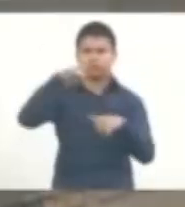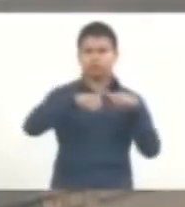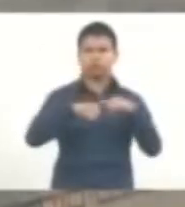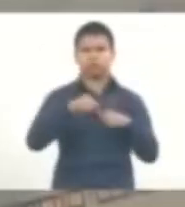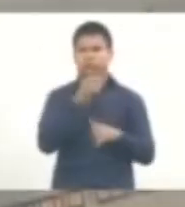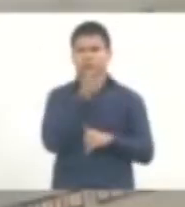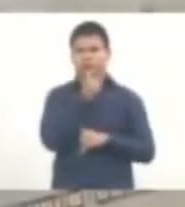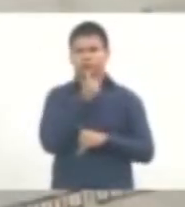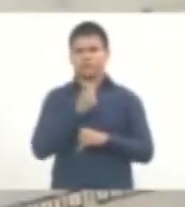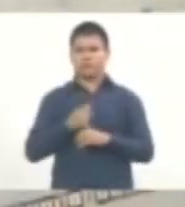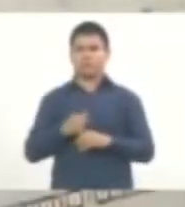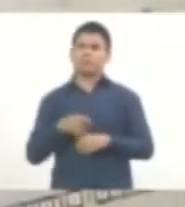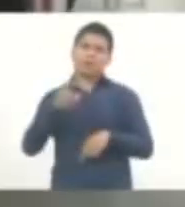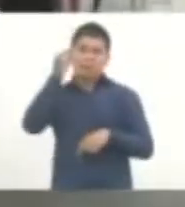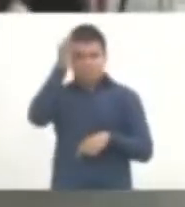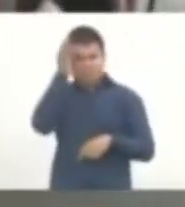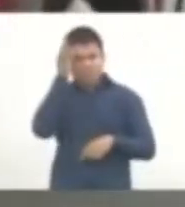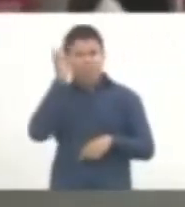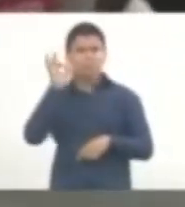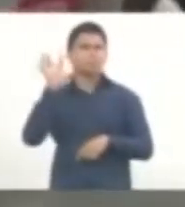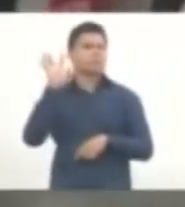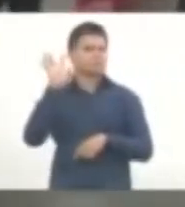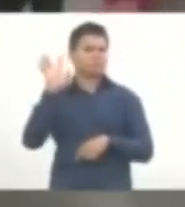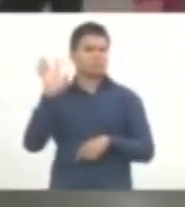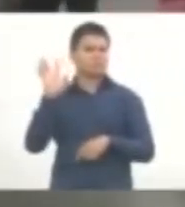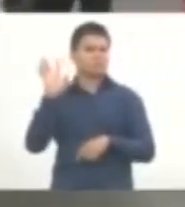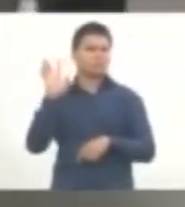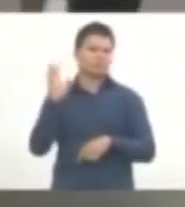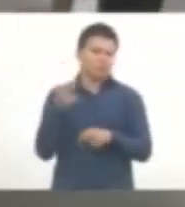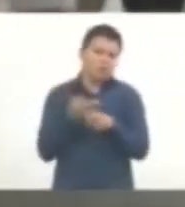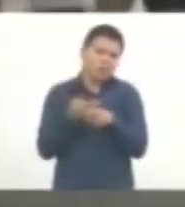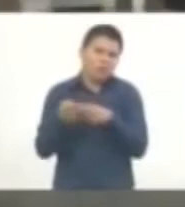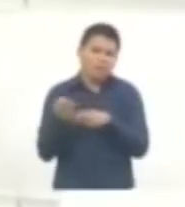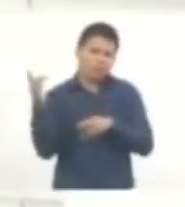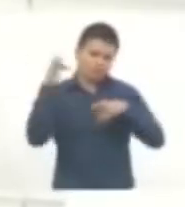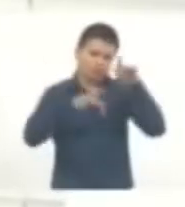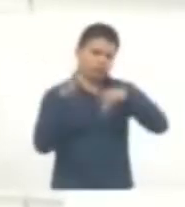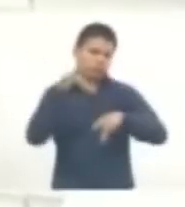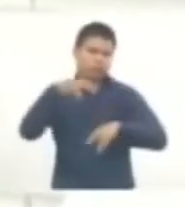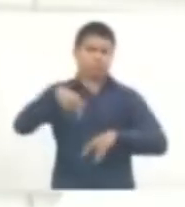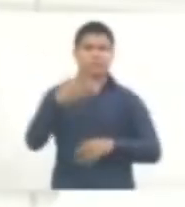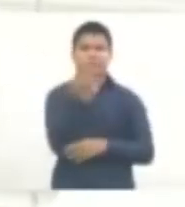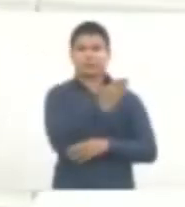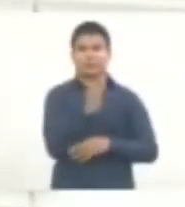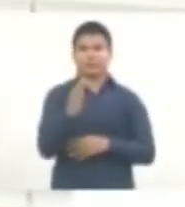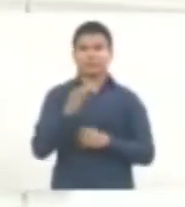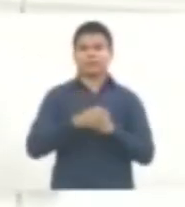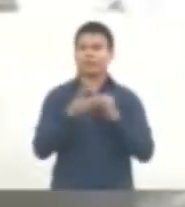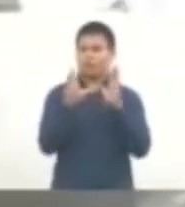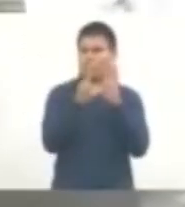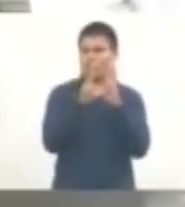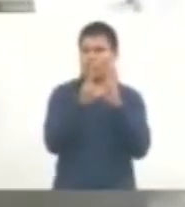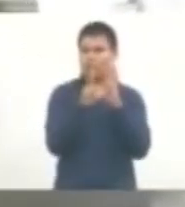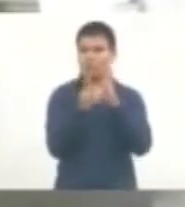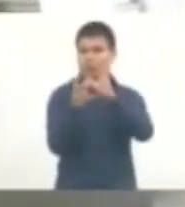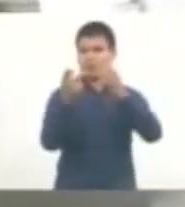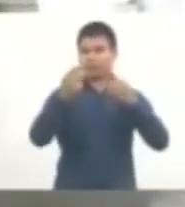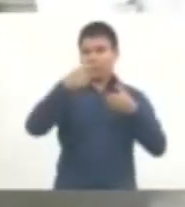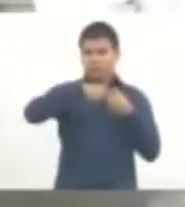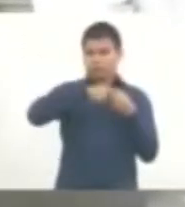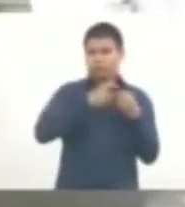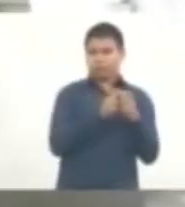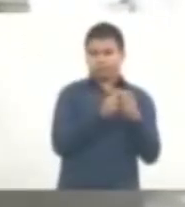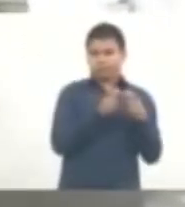pero se espera que en los próximos días arriben más visitantes para disfrutar el partido. Asimismo, el sector hotelero no ha alcanzado las metas